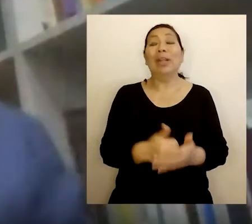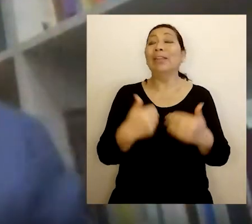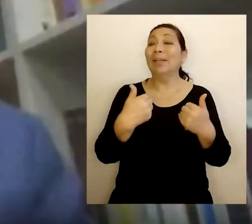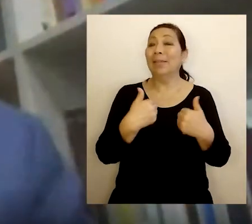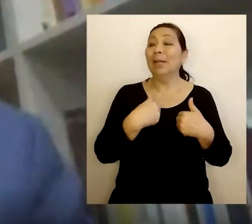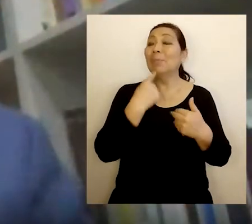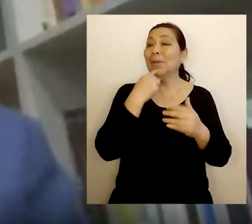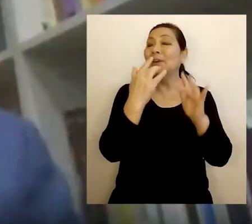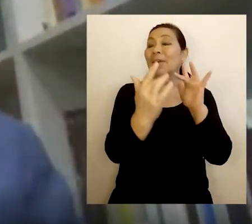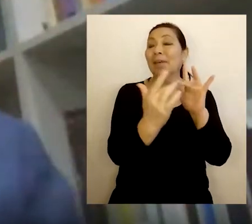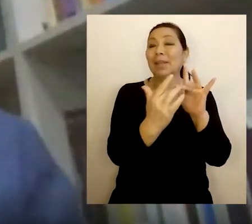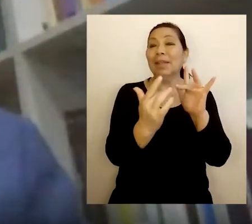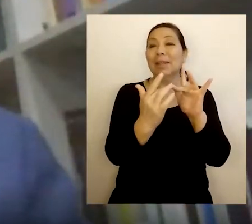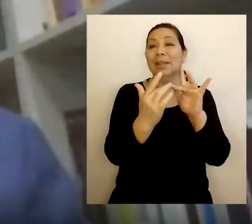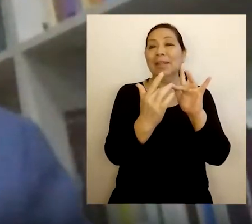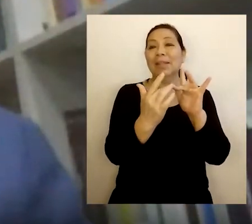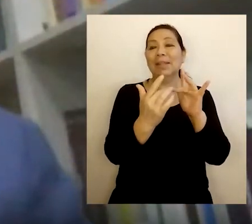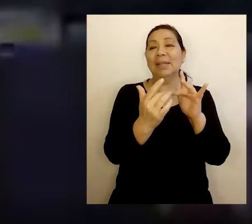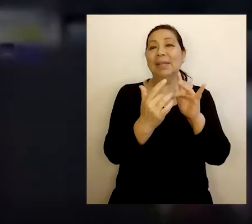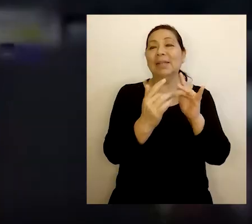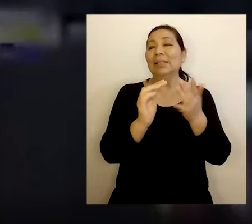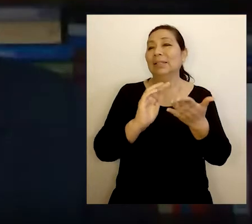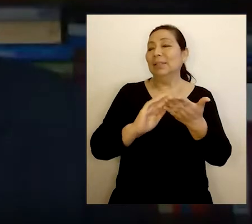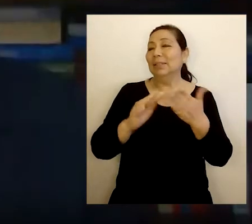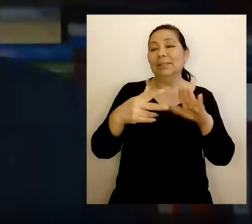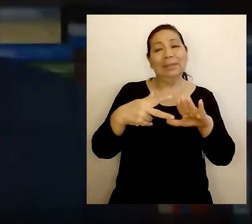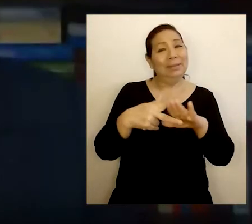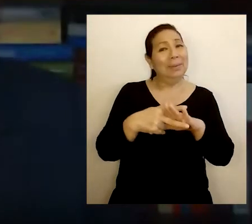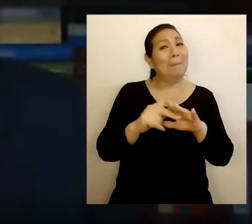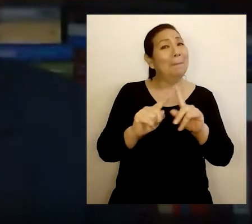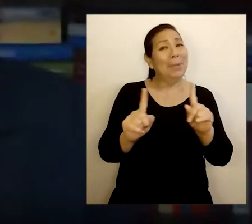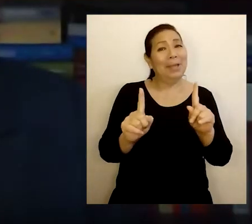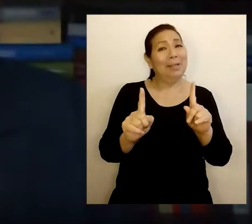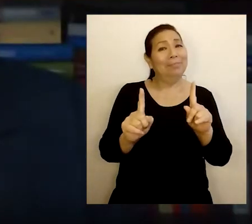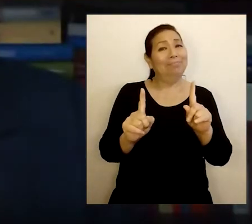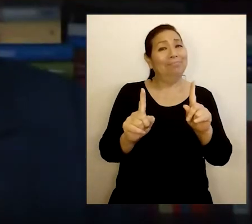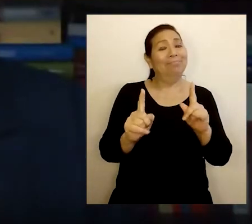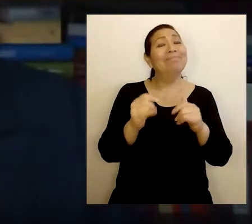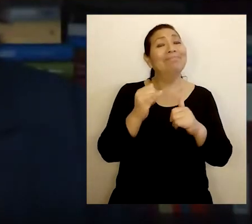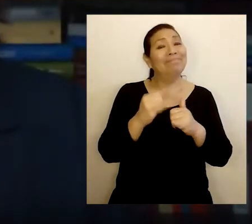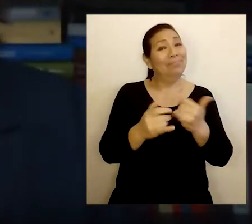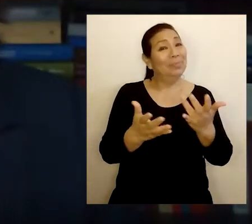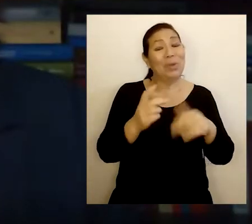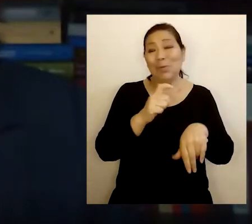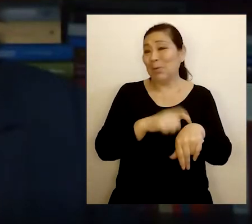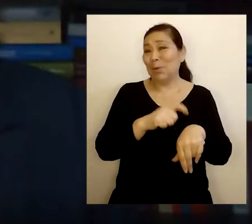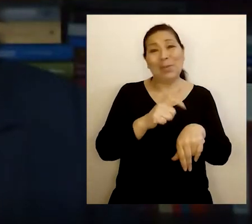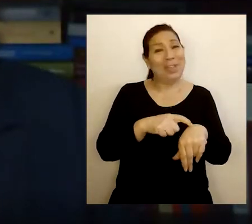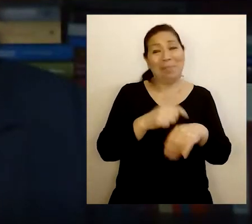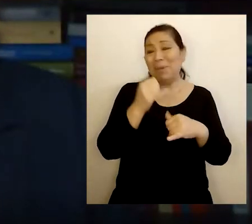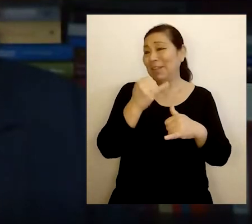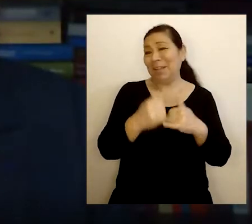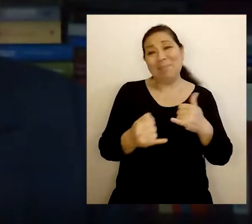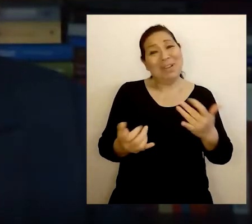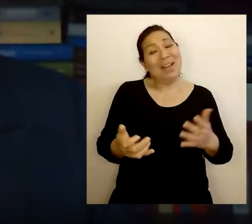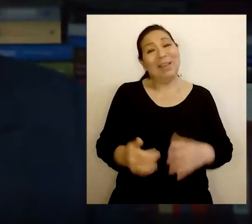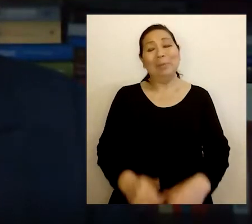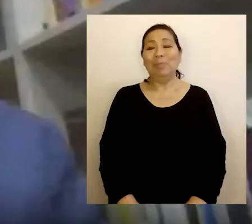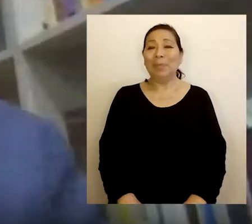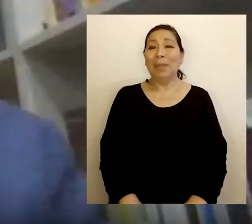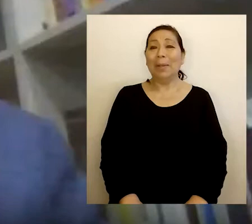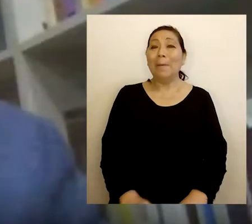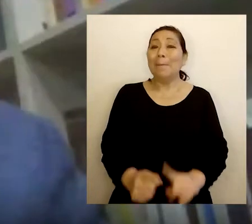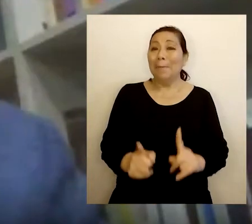que identificar si el derecho... Disculpe que le interrumpa, pero ya puede ir concluyendo, ya su tiempo ha vencido.